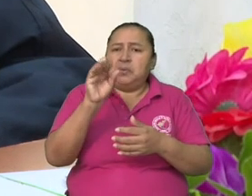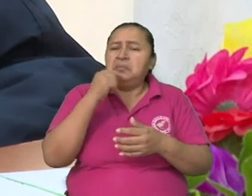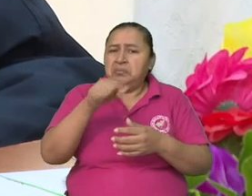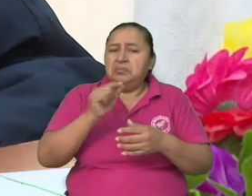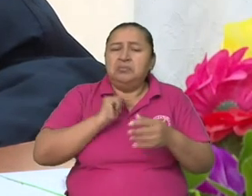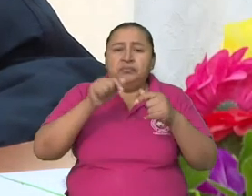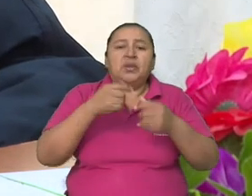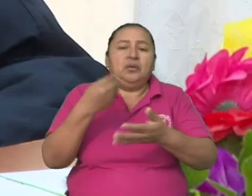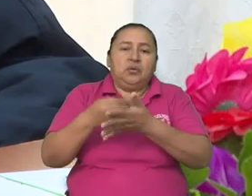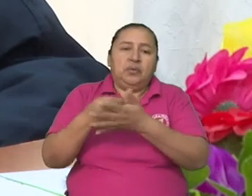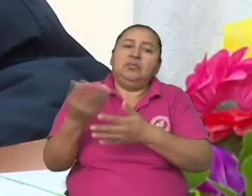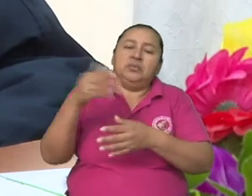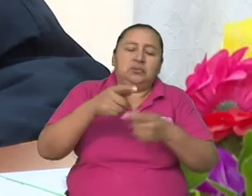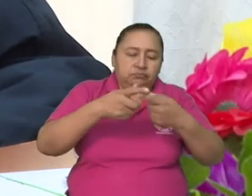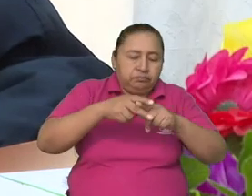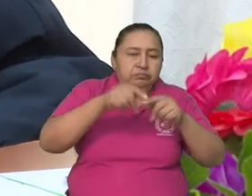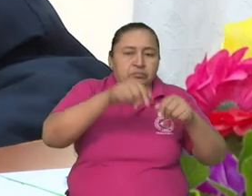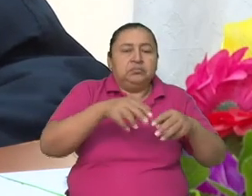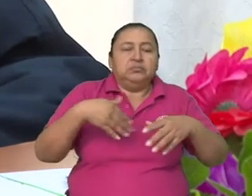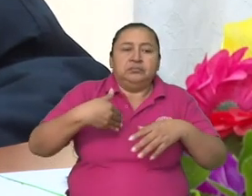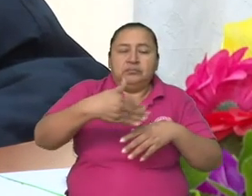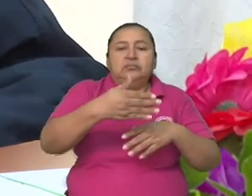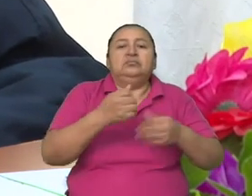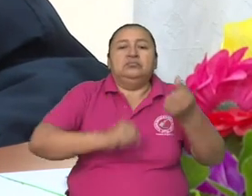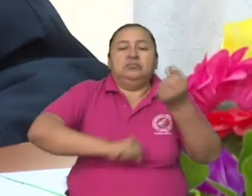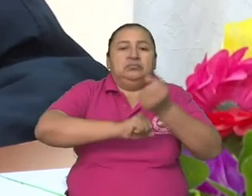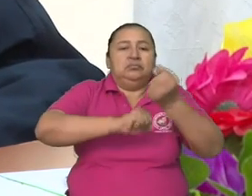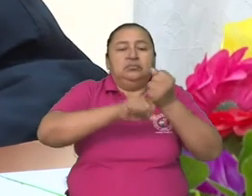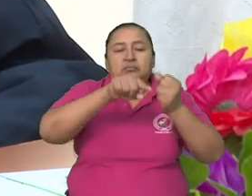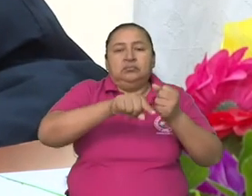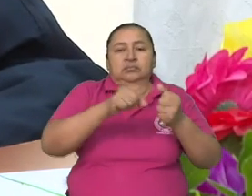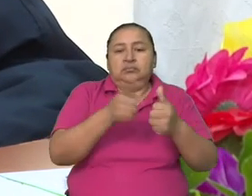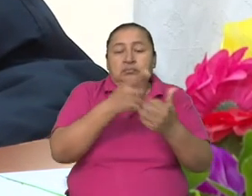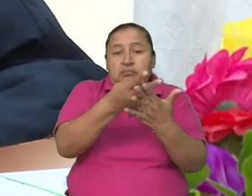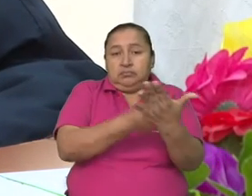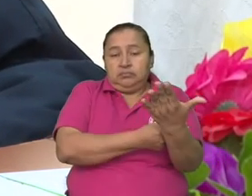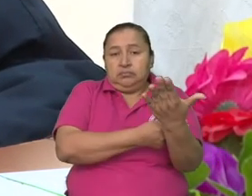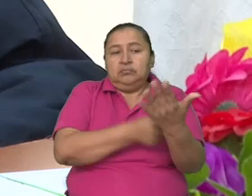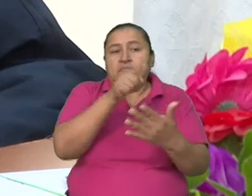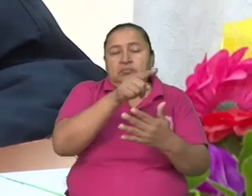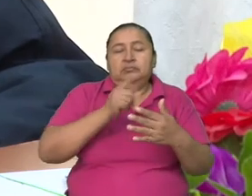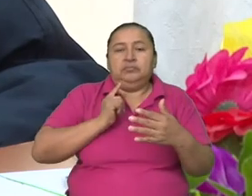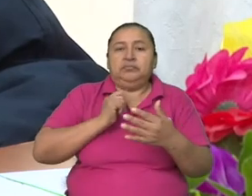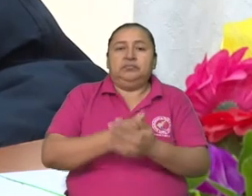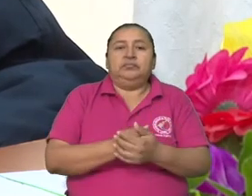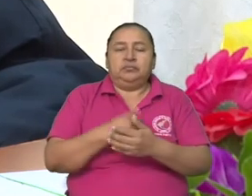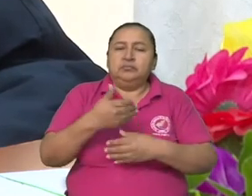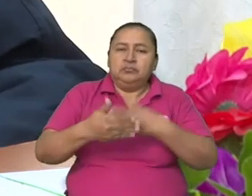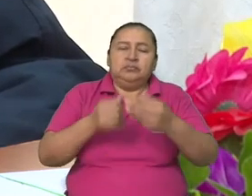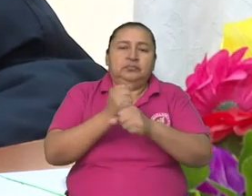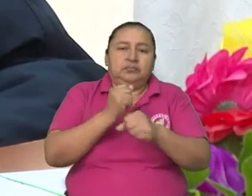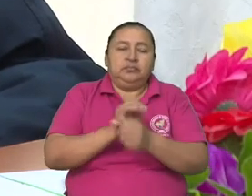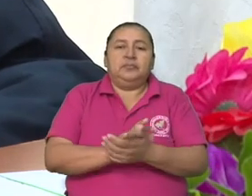compramos y ya los están fabricando también para fortalecer el proyecto que tenemos de los go-kart ahí. Estamos